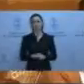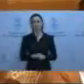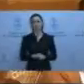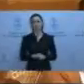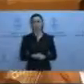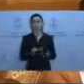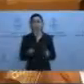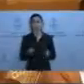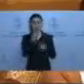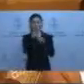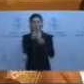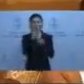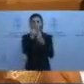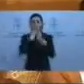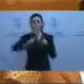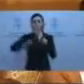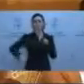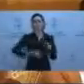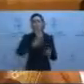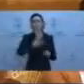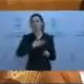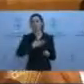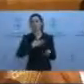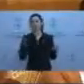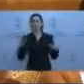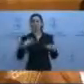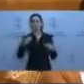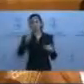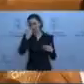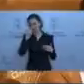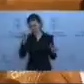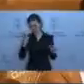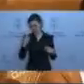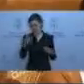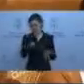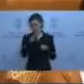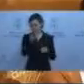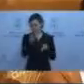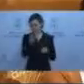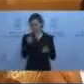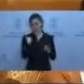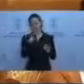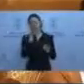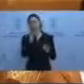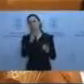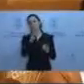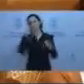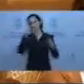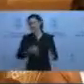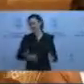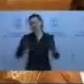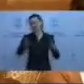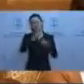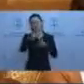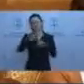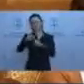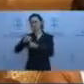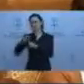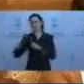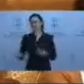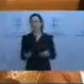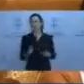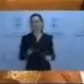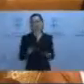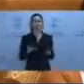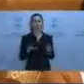hecho declaración de bienes, ni de intereses, ni de actividades. Y me temo que vamos a encontrar más, señor consejero. Me lo temo